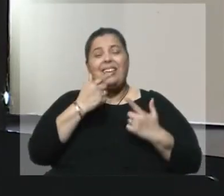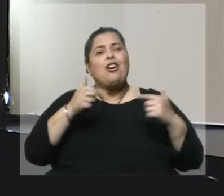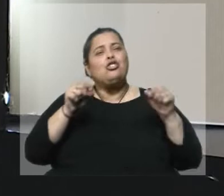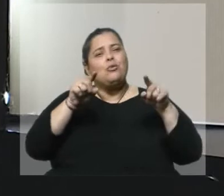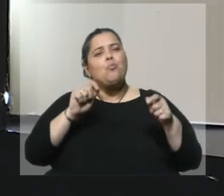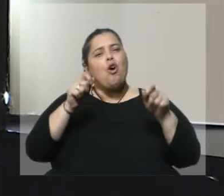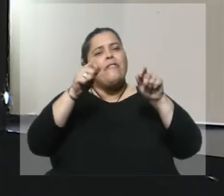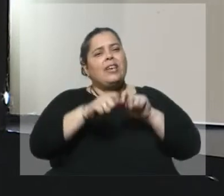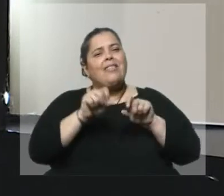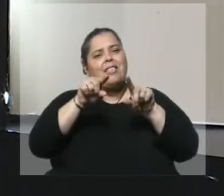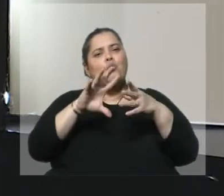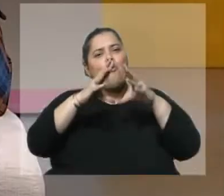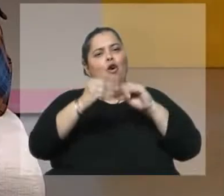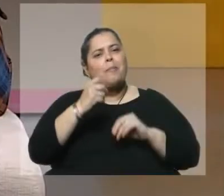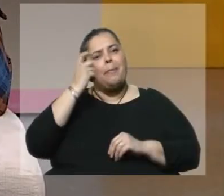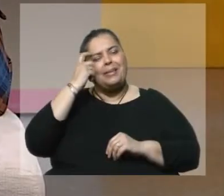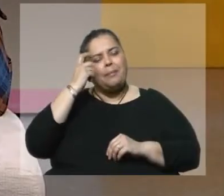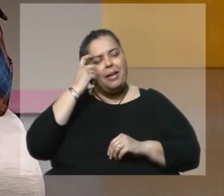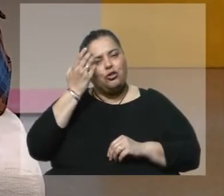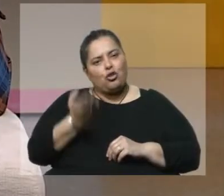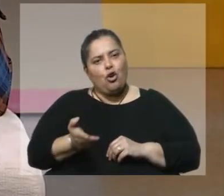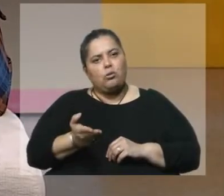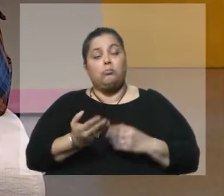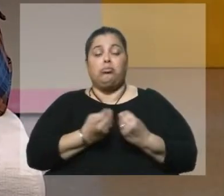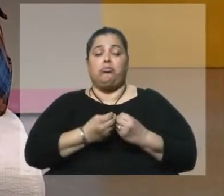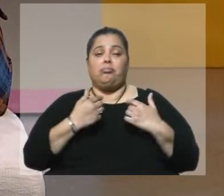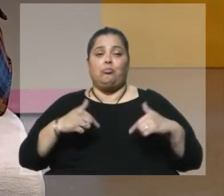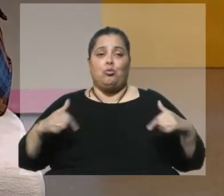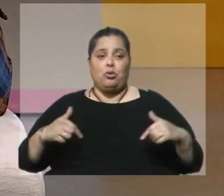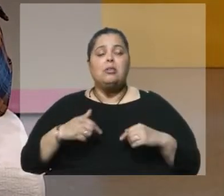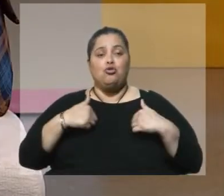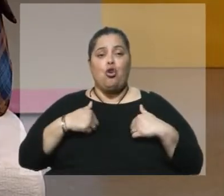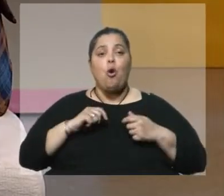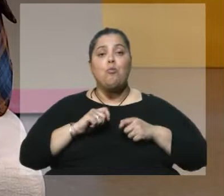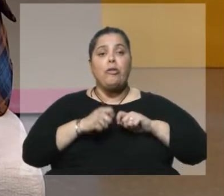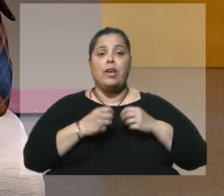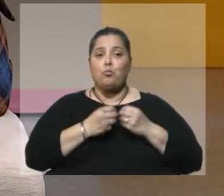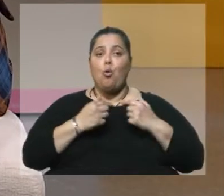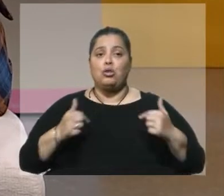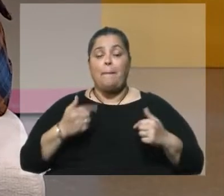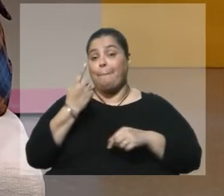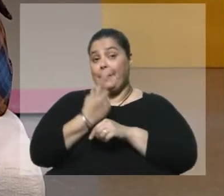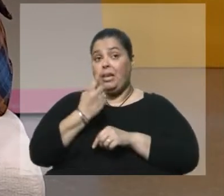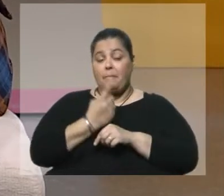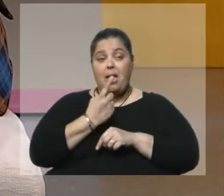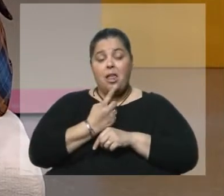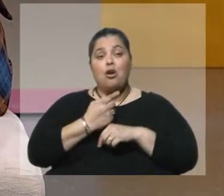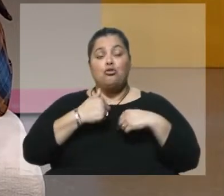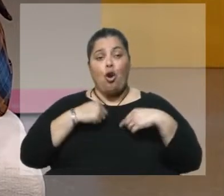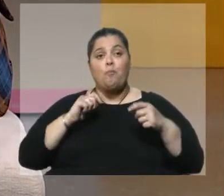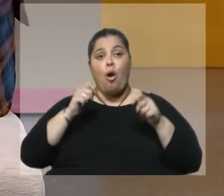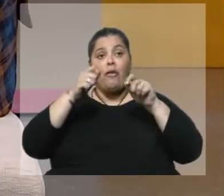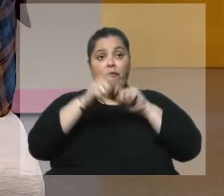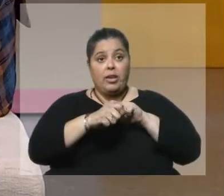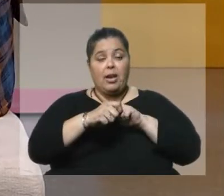de tu manera de pensar? Y muchas. He tenido que, primero que nada, he tenido que modificar